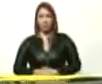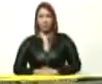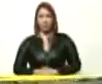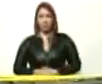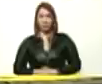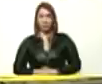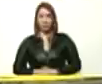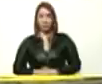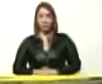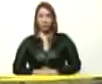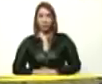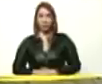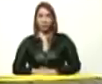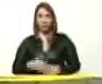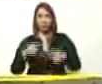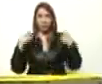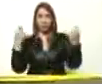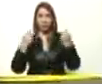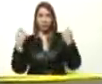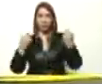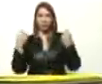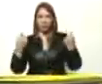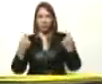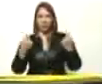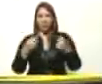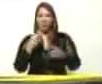por medios, redes,